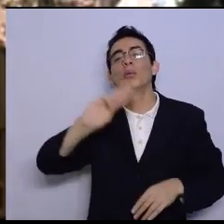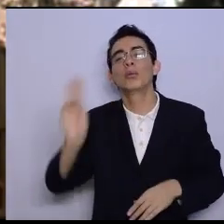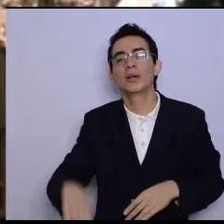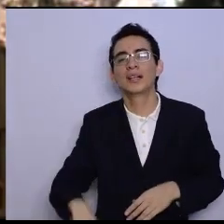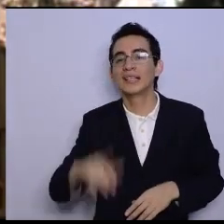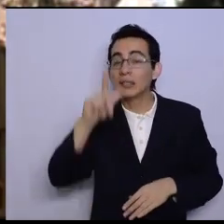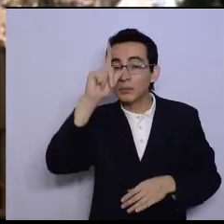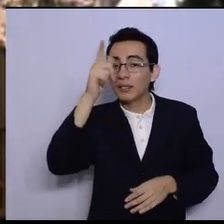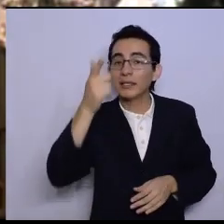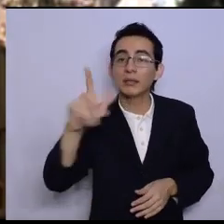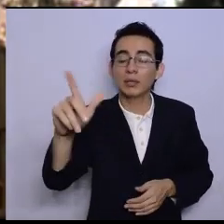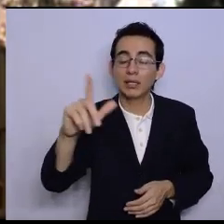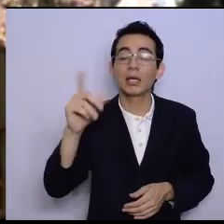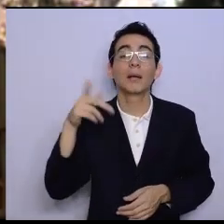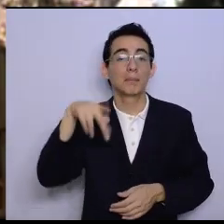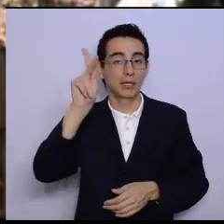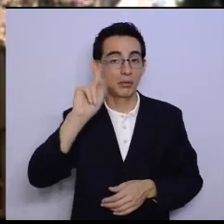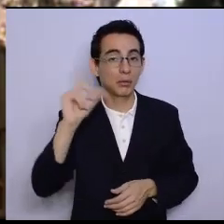Pero cuando Cristo venga,